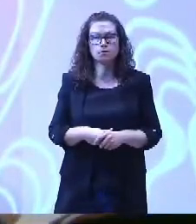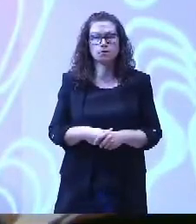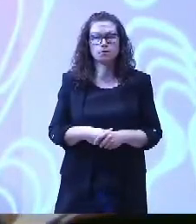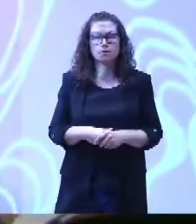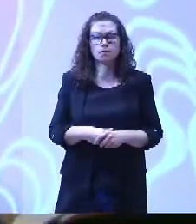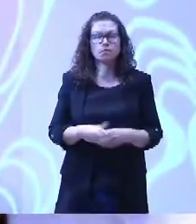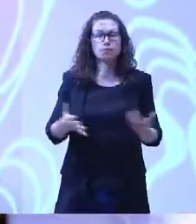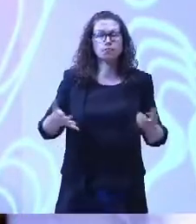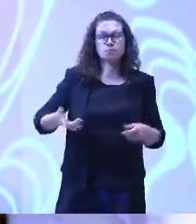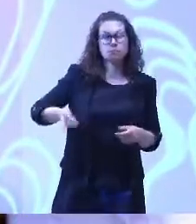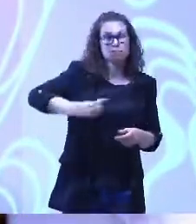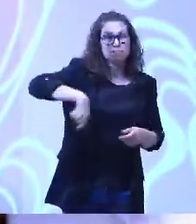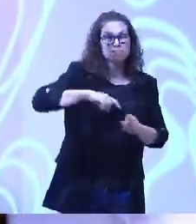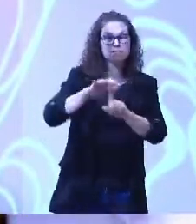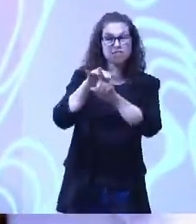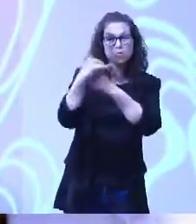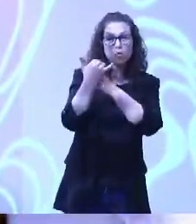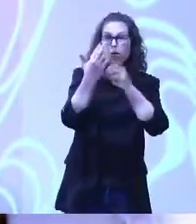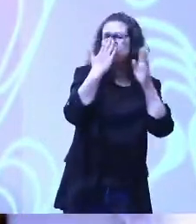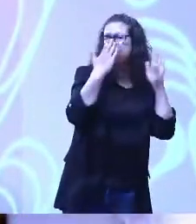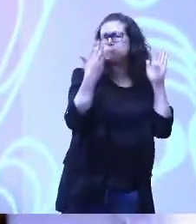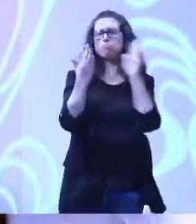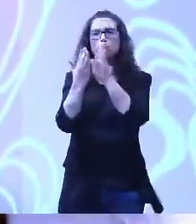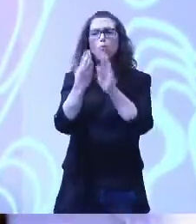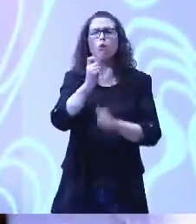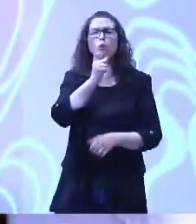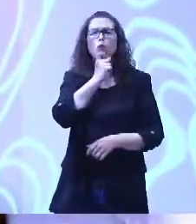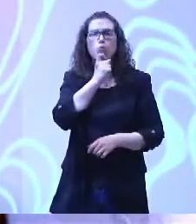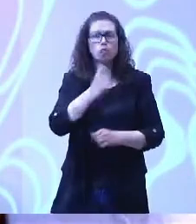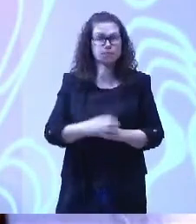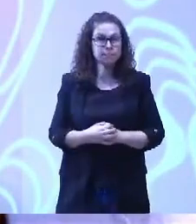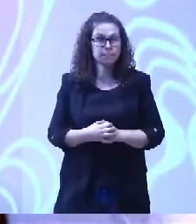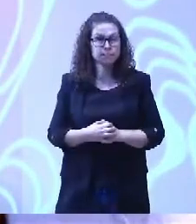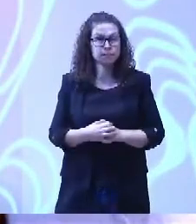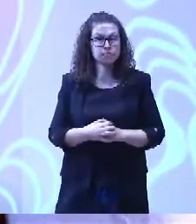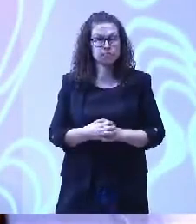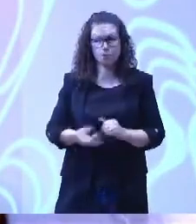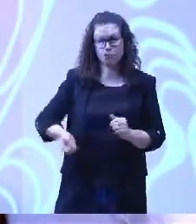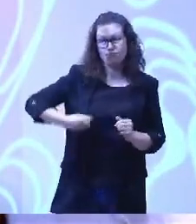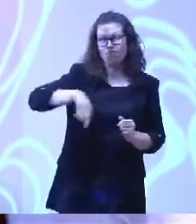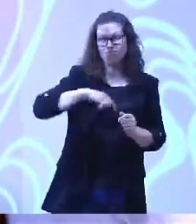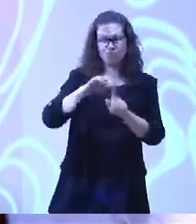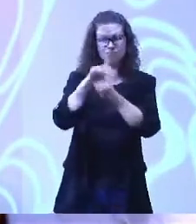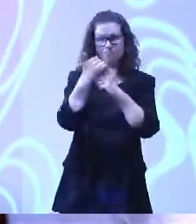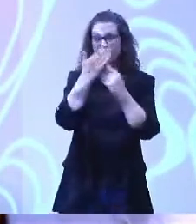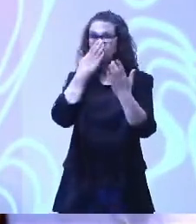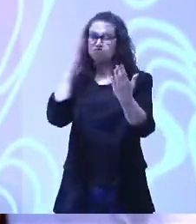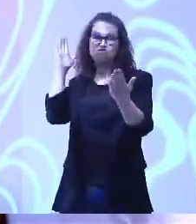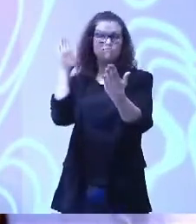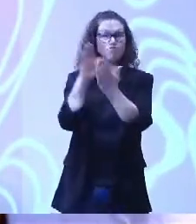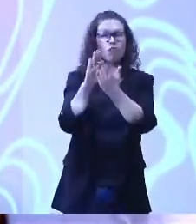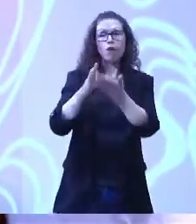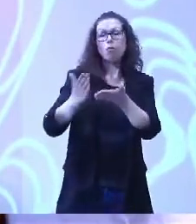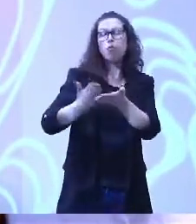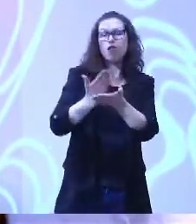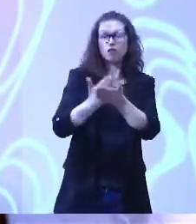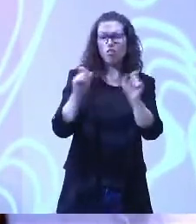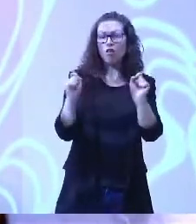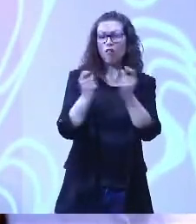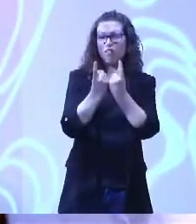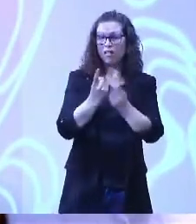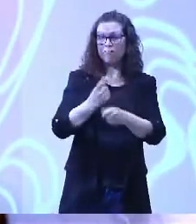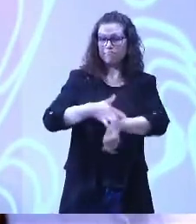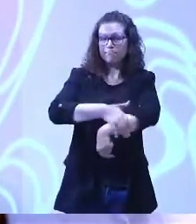Y nosotros ante eso, ¿cómo vamos a responder? Nosotros ante eso vamos a responder con el Boletín Oficial del Estado.